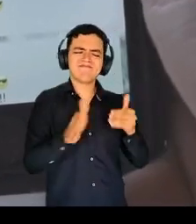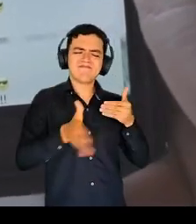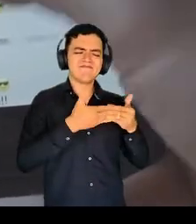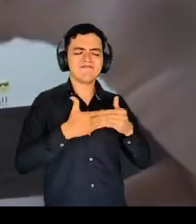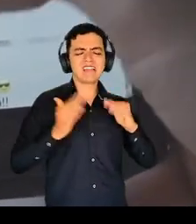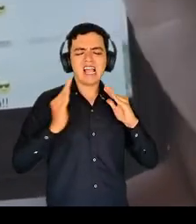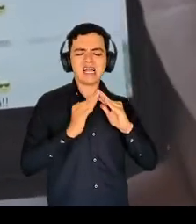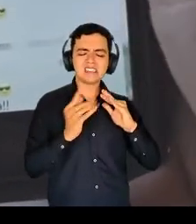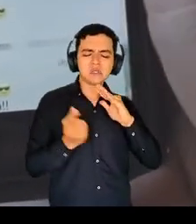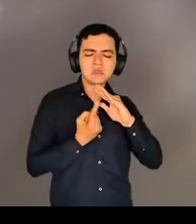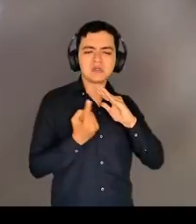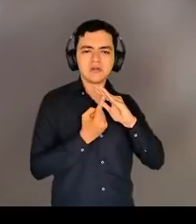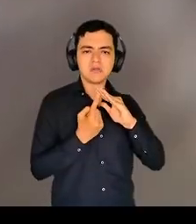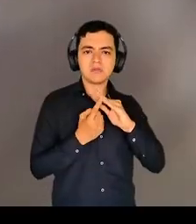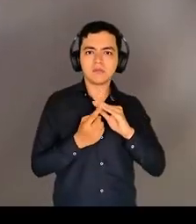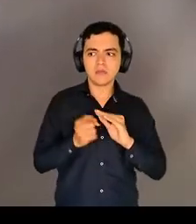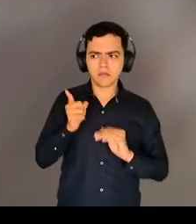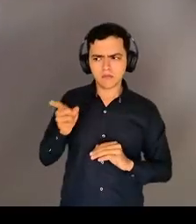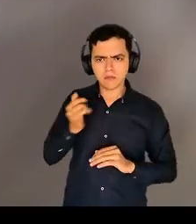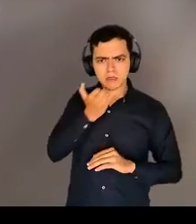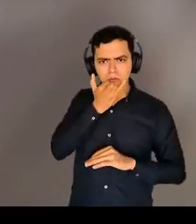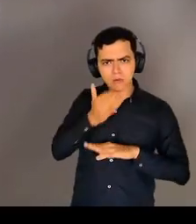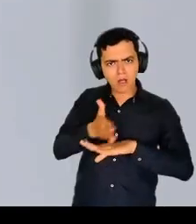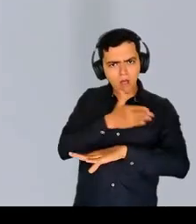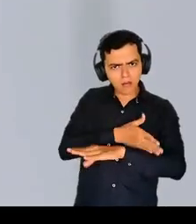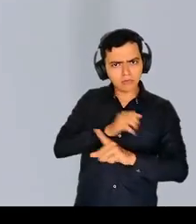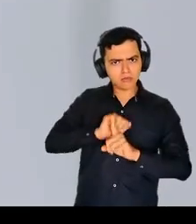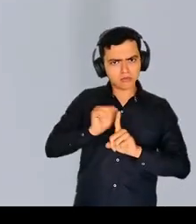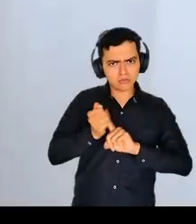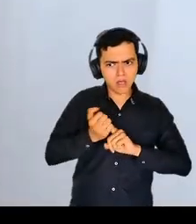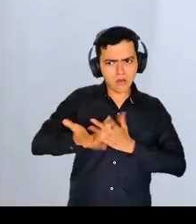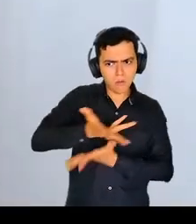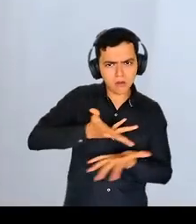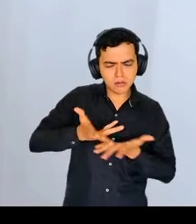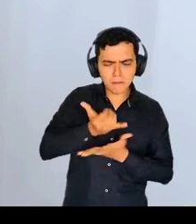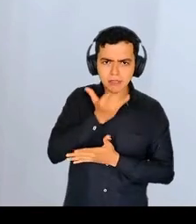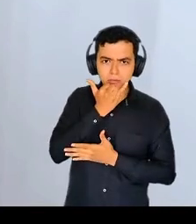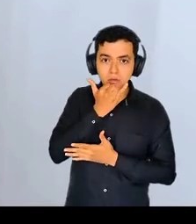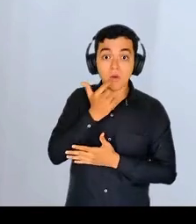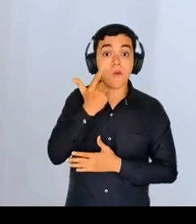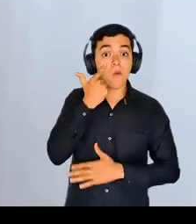casa, cuando normalmente es una persona social, es un signo de alarma.